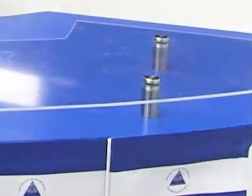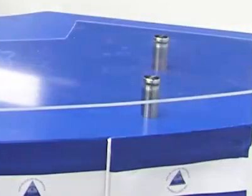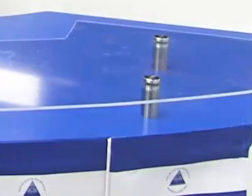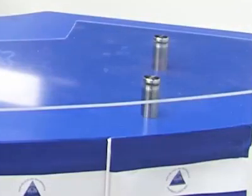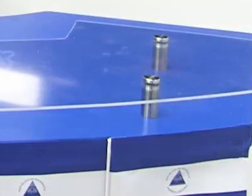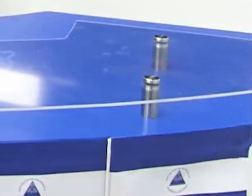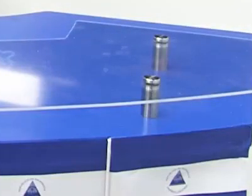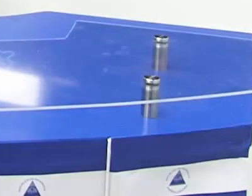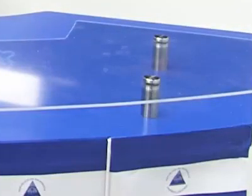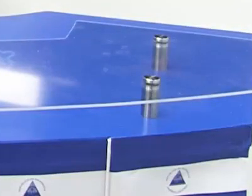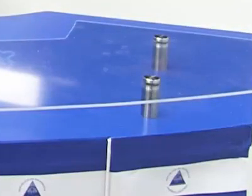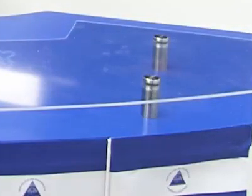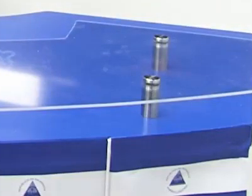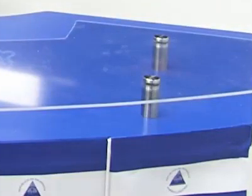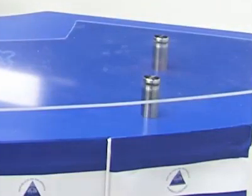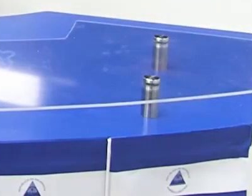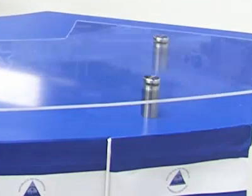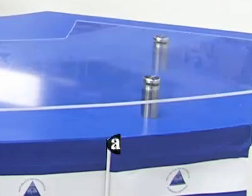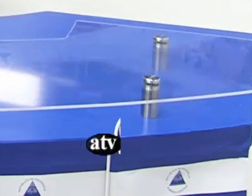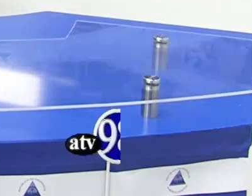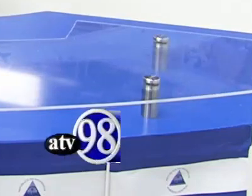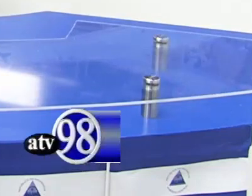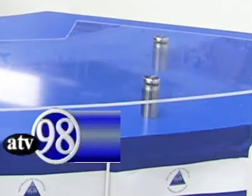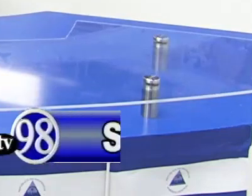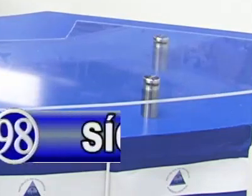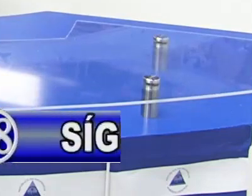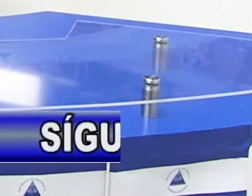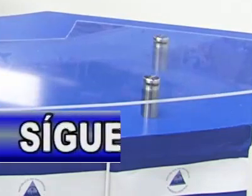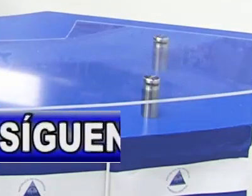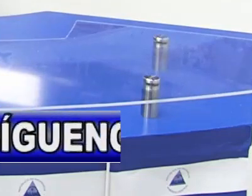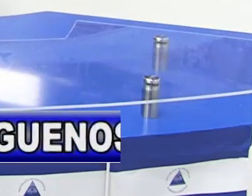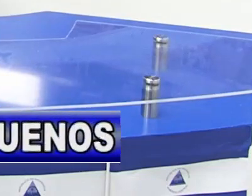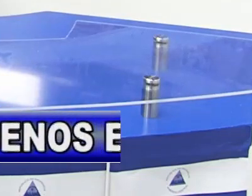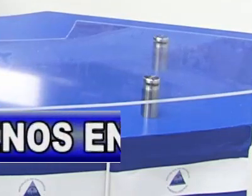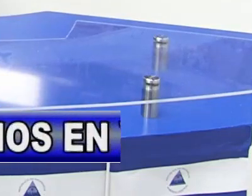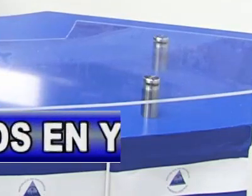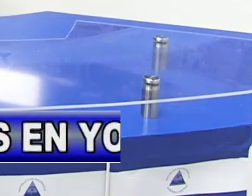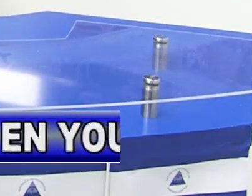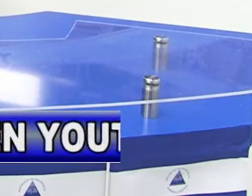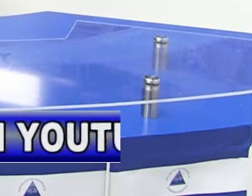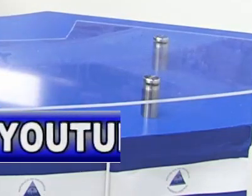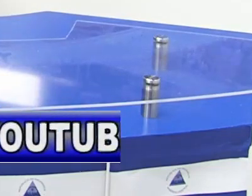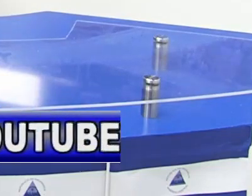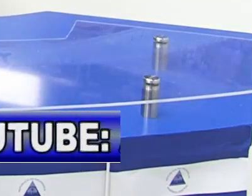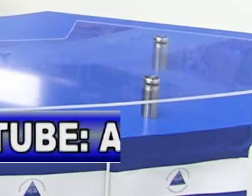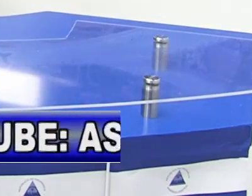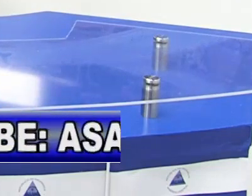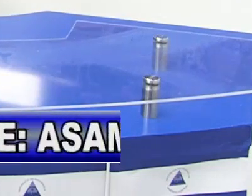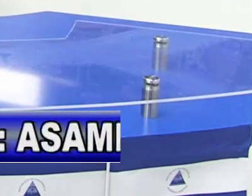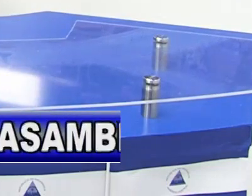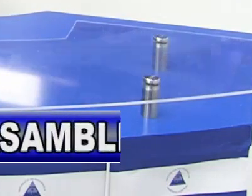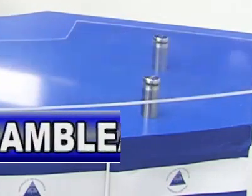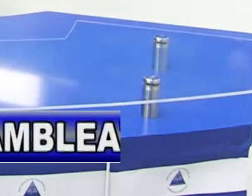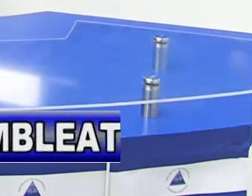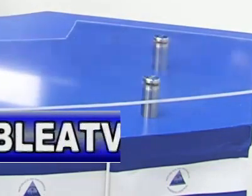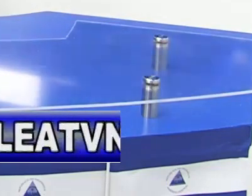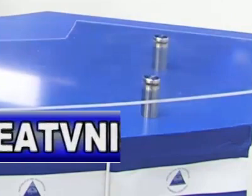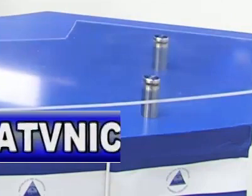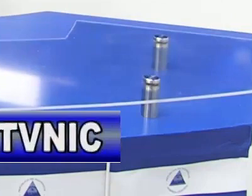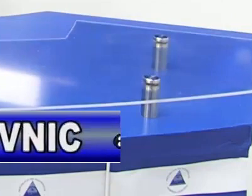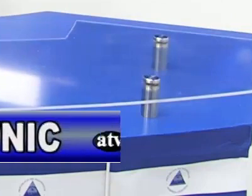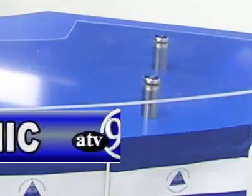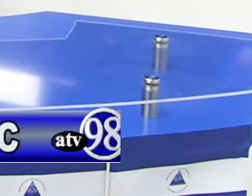Y siempre en temas educativos, el Ministerio de Educación, con el apoyo del Consejo Nacional de Universidades y el Tecnológico